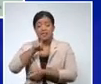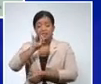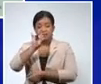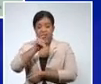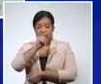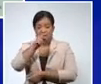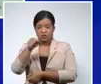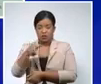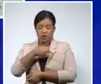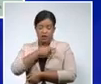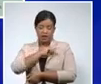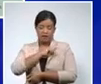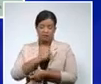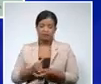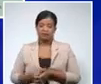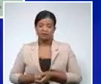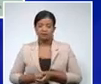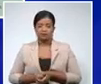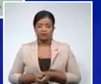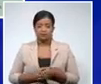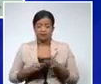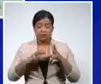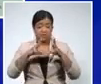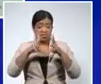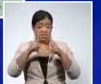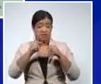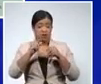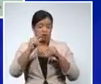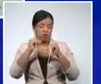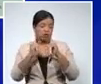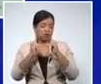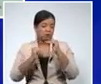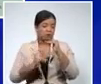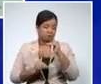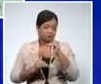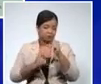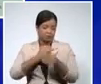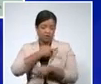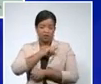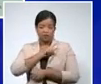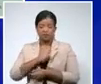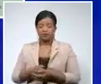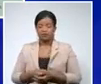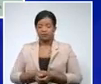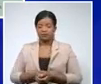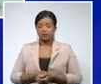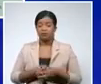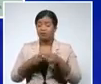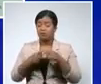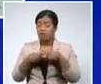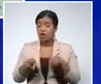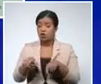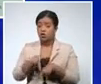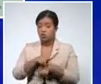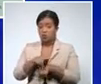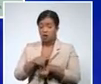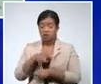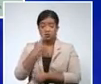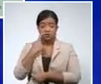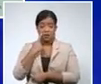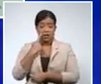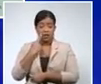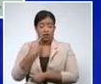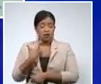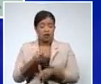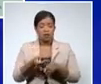autóctonos ayer, cifra inferior a la del día anterior en 9 casos, pero también mantiene todavía una